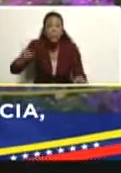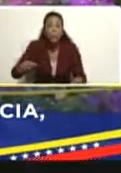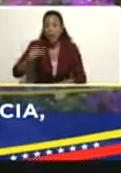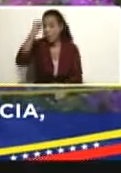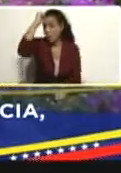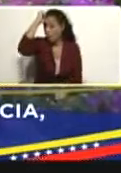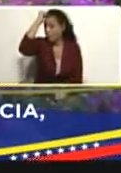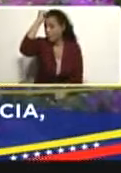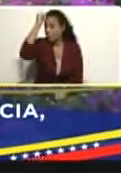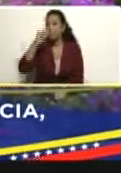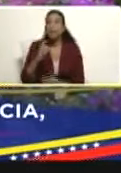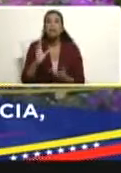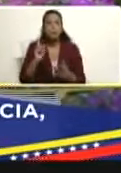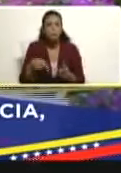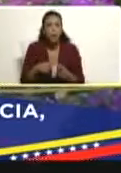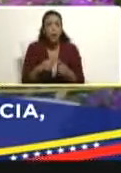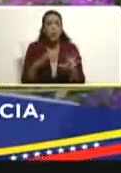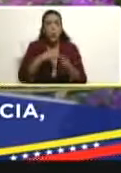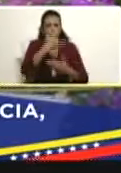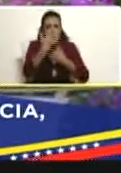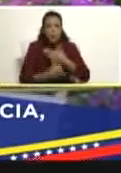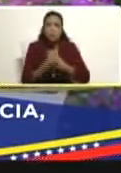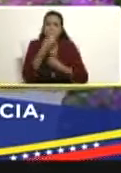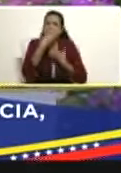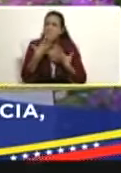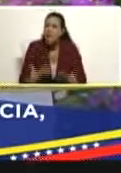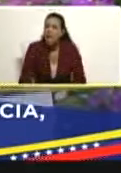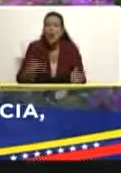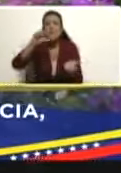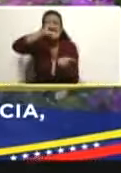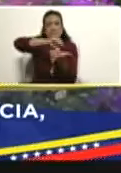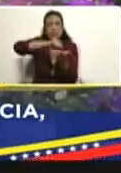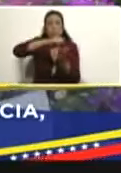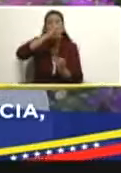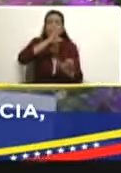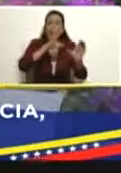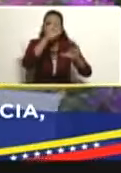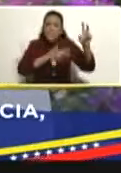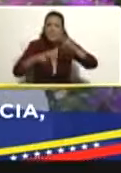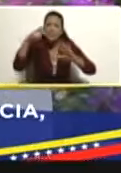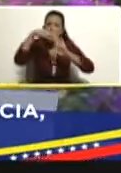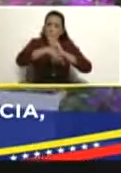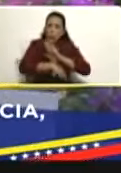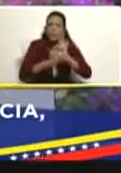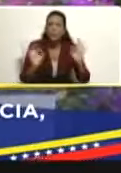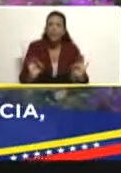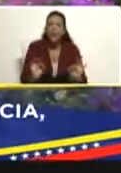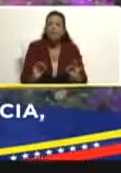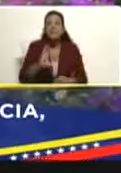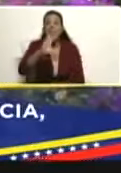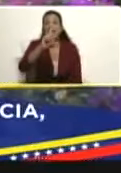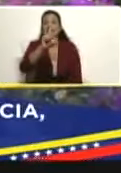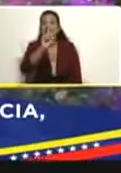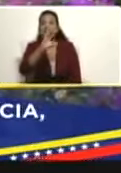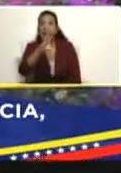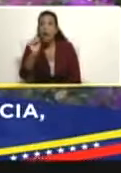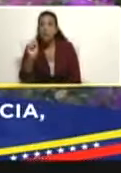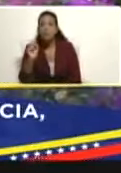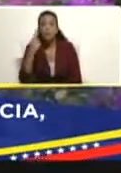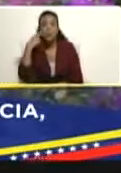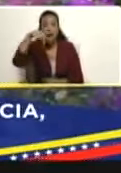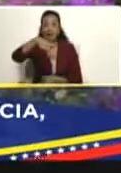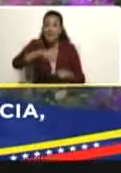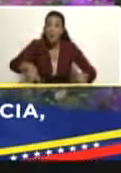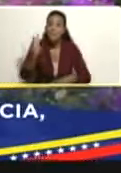India. Igualmente tenemos un proyecto bellísimo que es el Centro de Investigación de Ciencia y Tecnología de la CELAC, que va a tener sede en